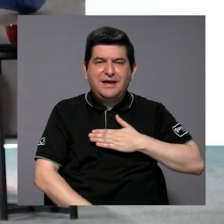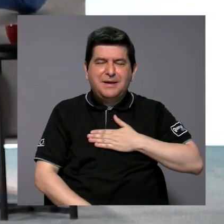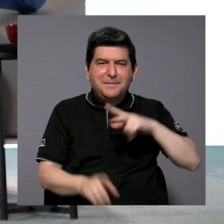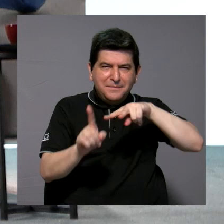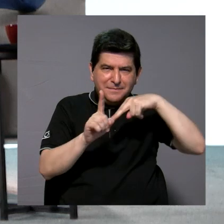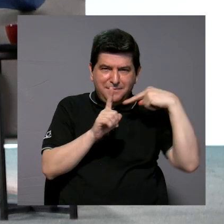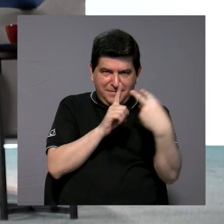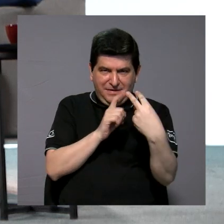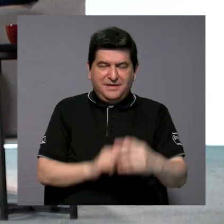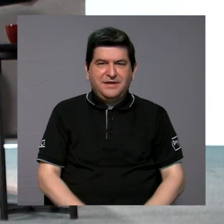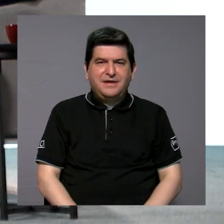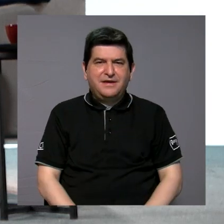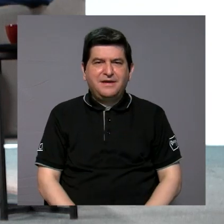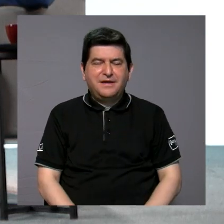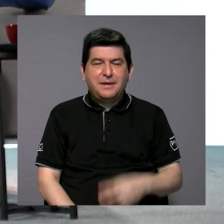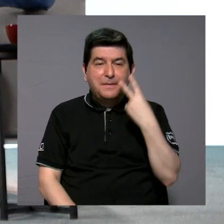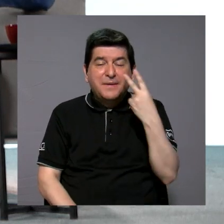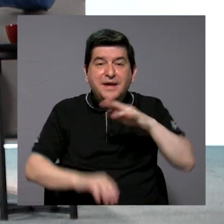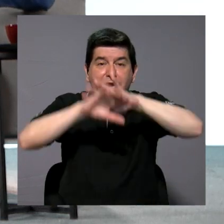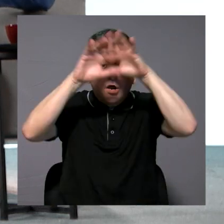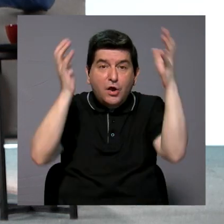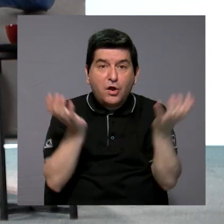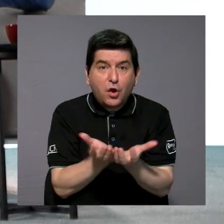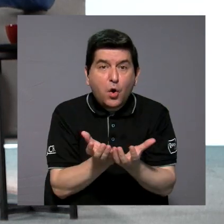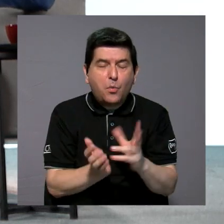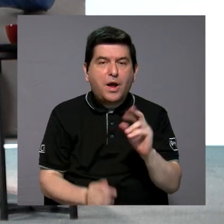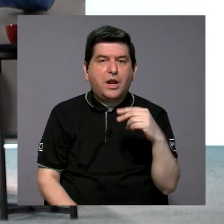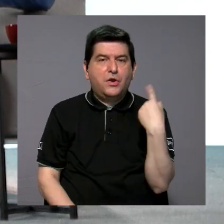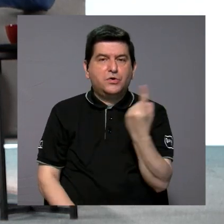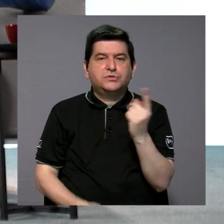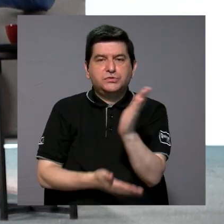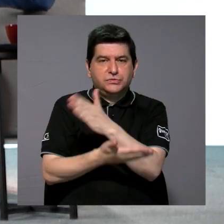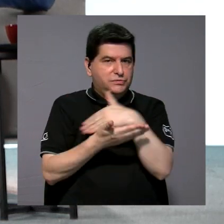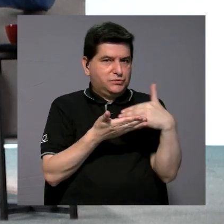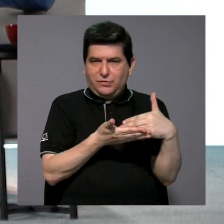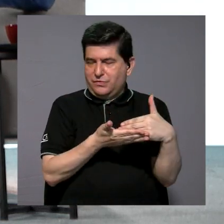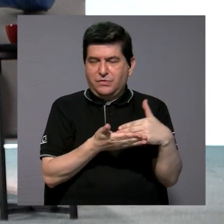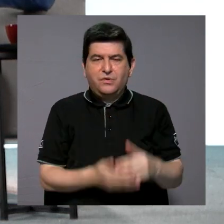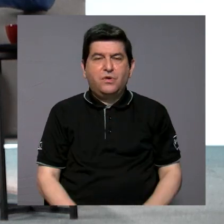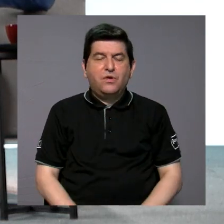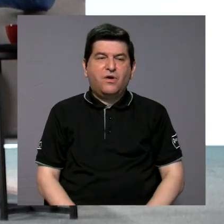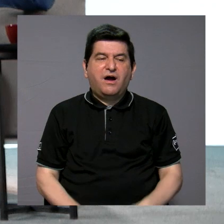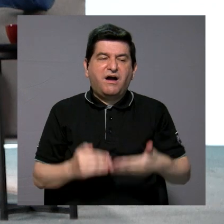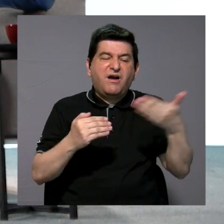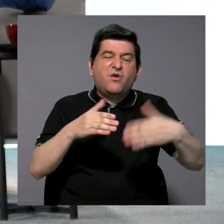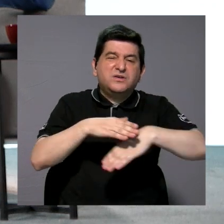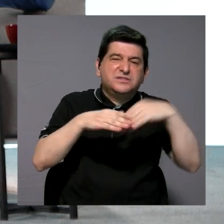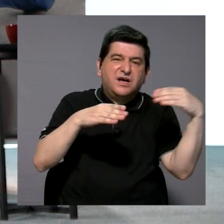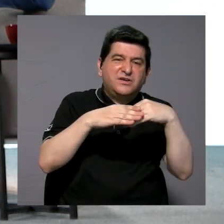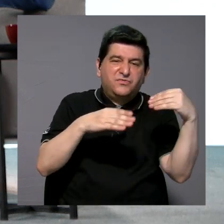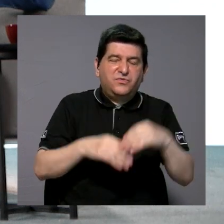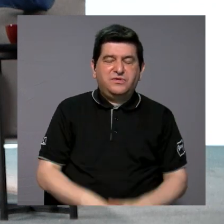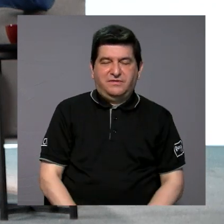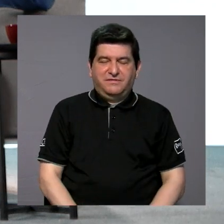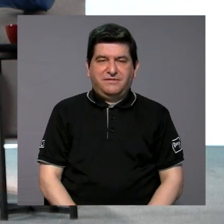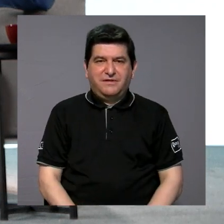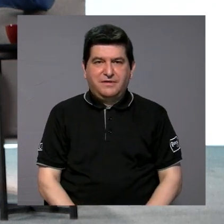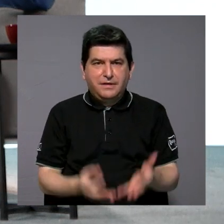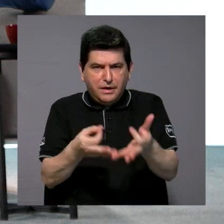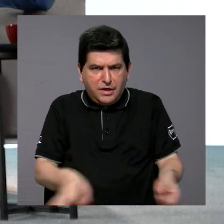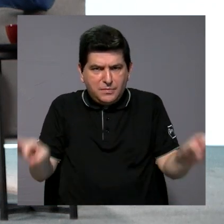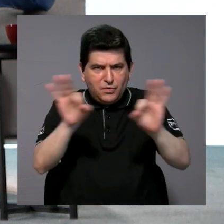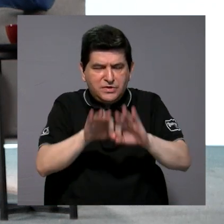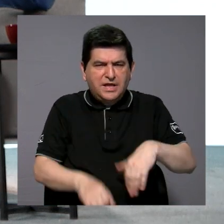es que debemos ver la globalidad. No podemos ver solo una parte porque entonces se nos quedan cosas por fuera. Es muy importante ver quiénes son